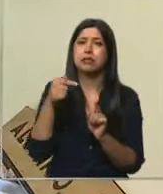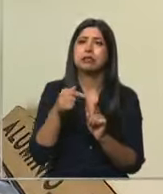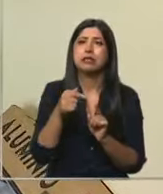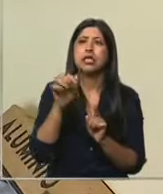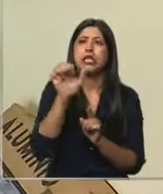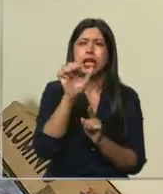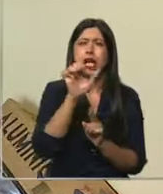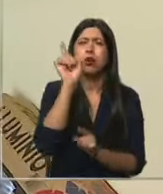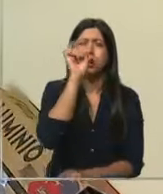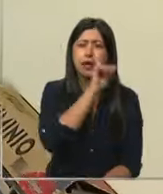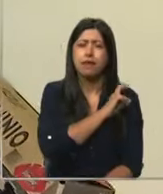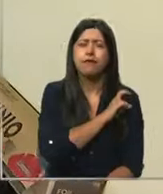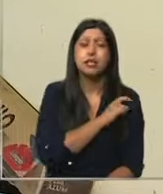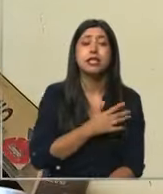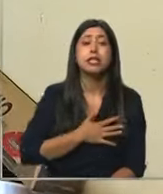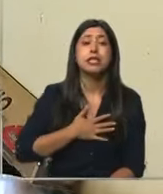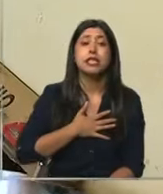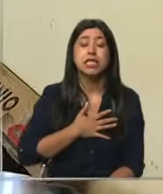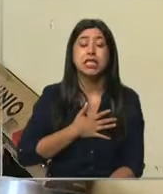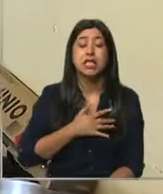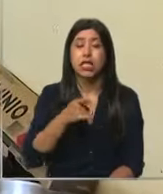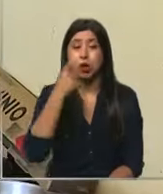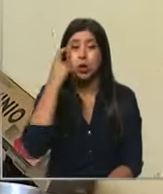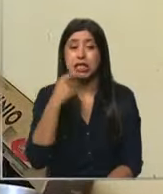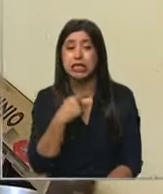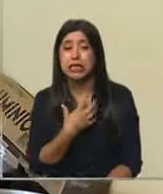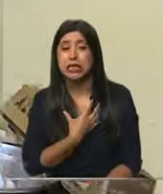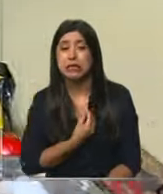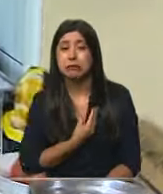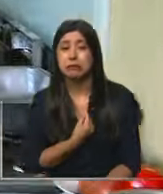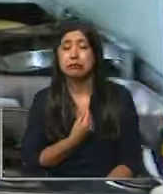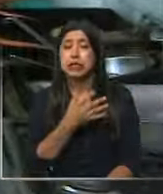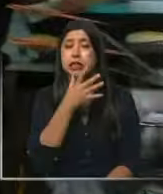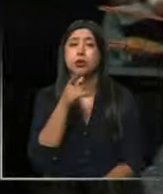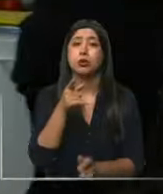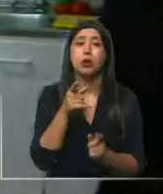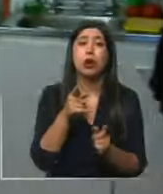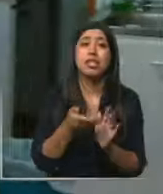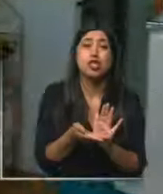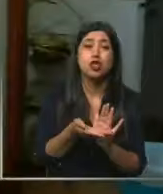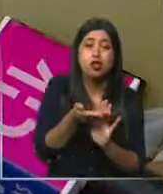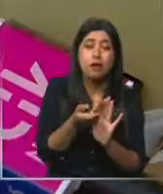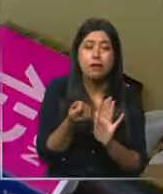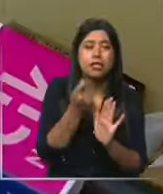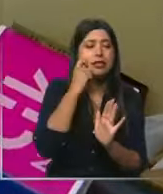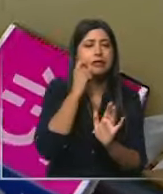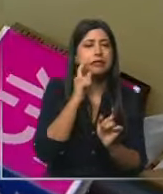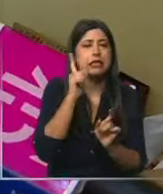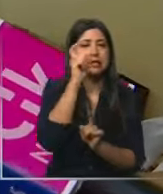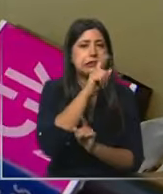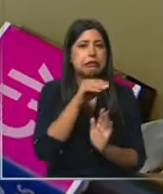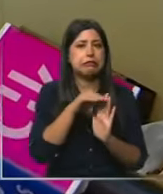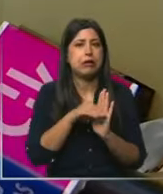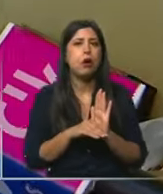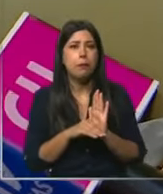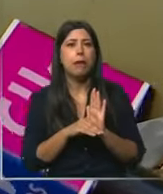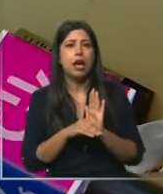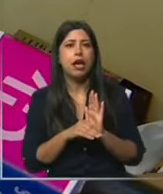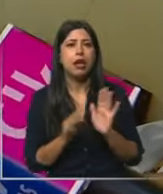enero difícil y temen que al hacerlo la situación se complique aún más. Hemos conversado con los locatarios y ha bajado bastante